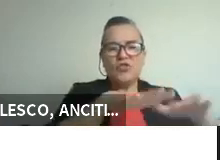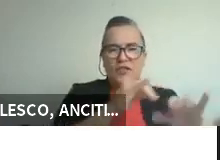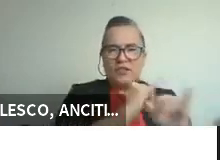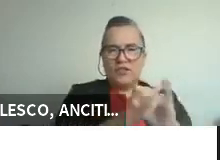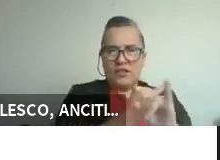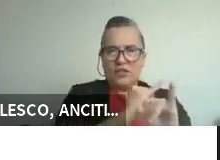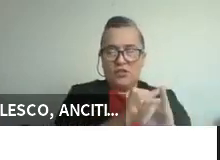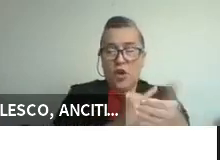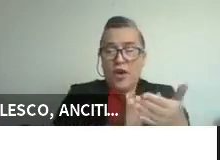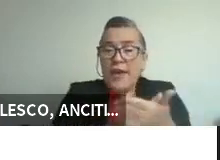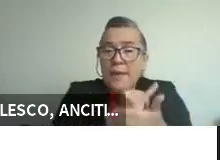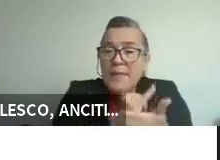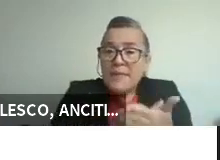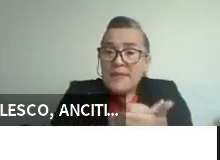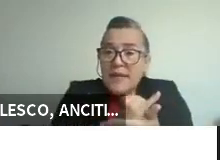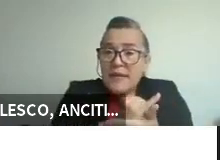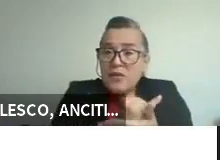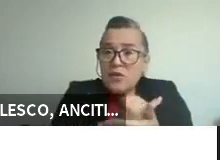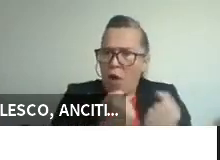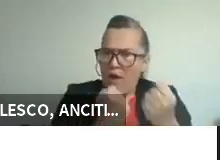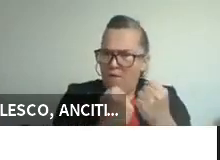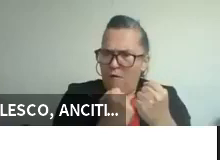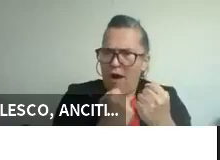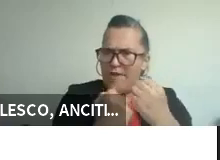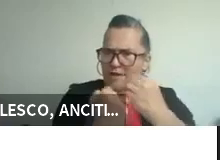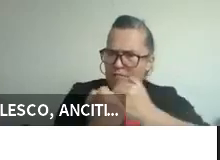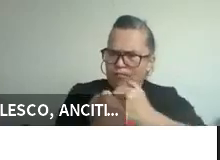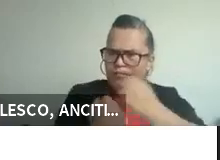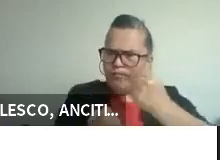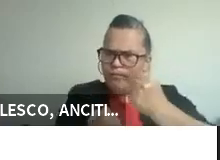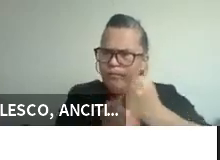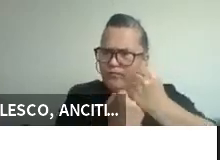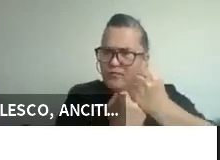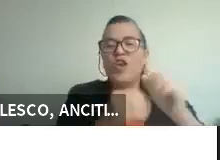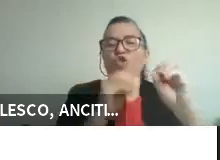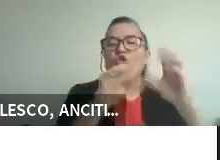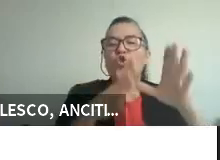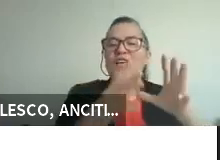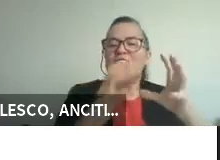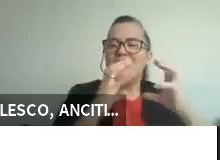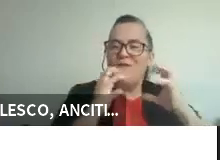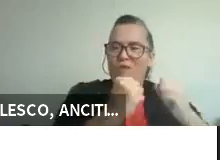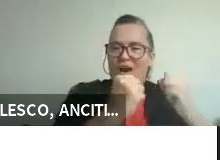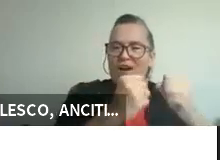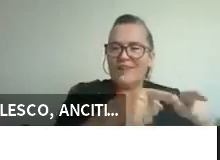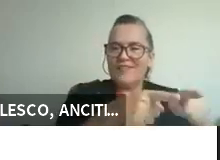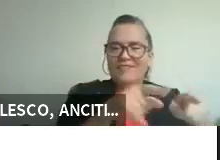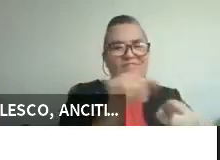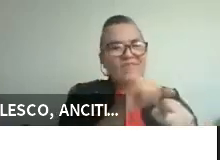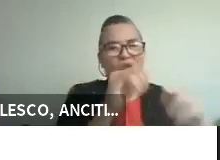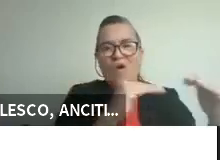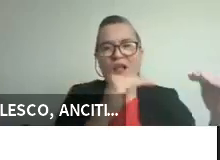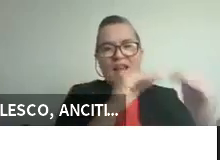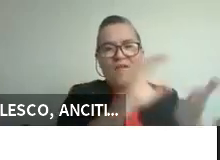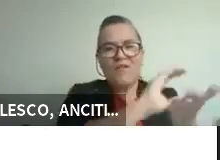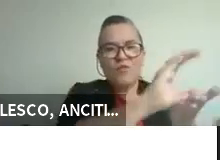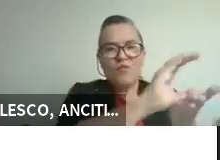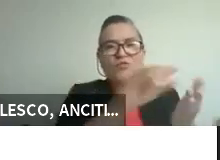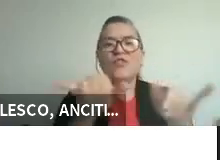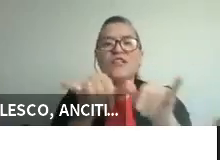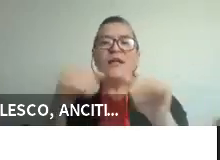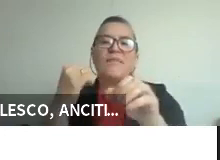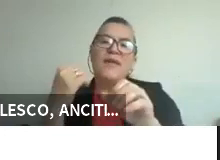donde la investigación es fuerte es robusta es una docencia mucho más sólida tanto a nivel de cursos como a nivel de elaboración